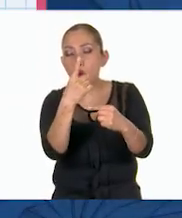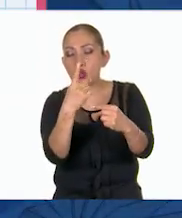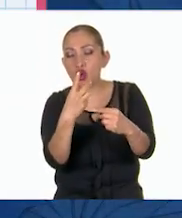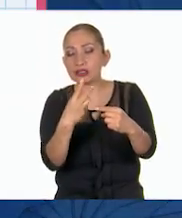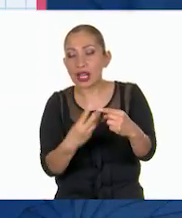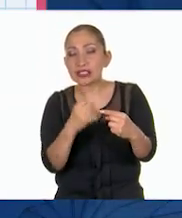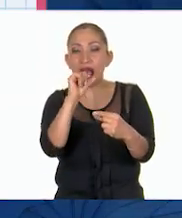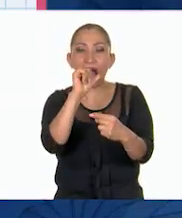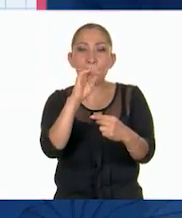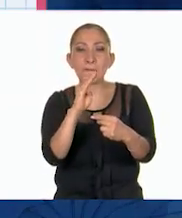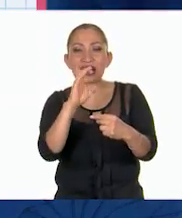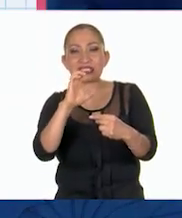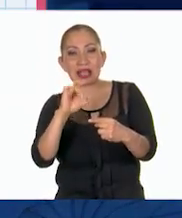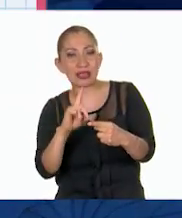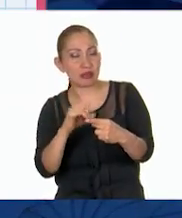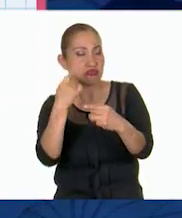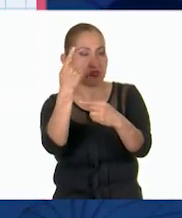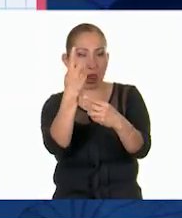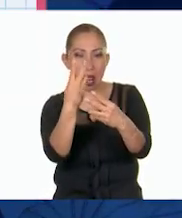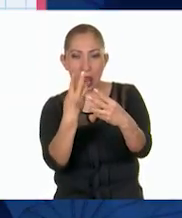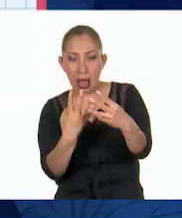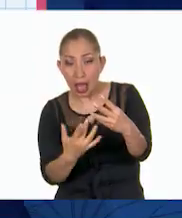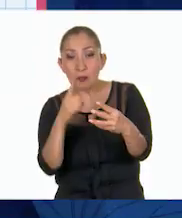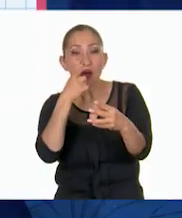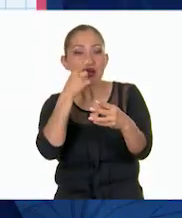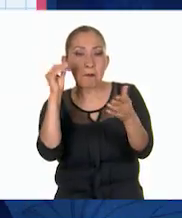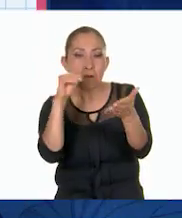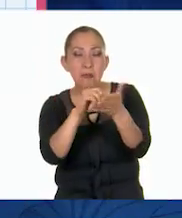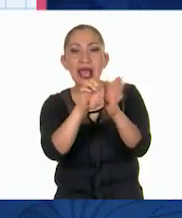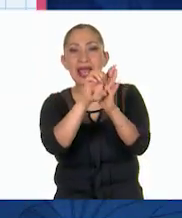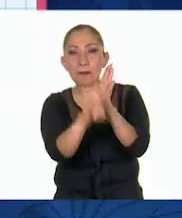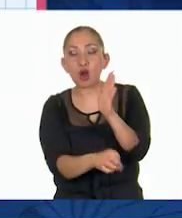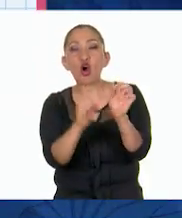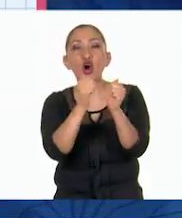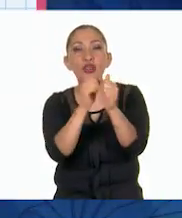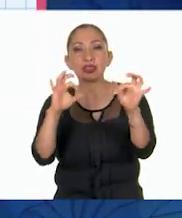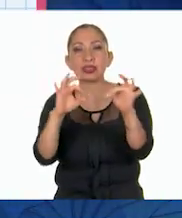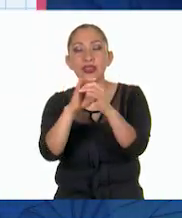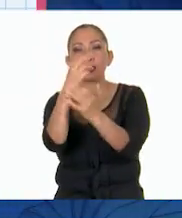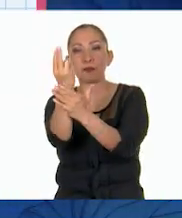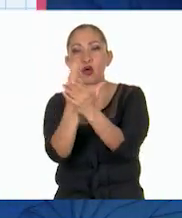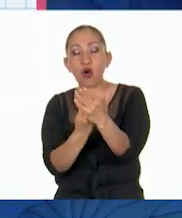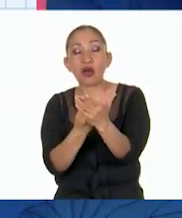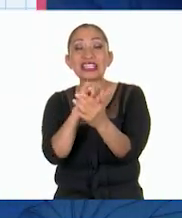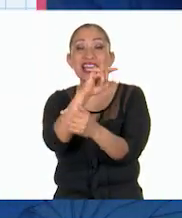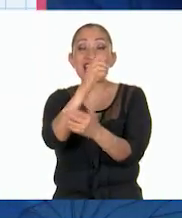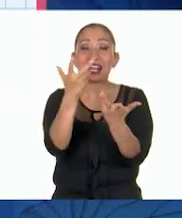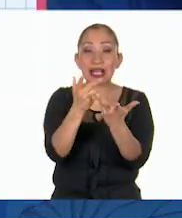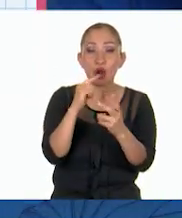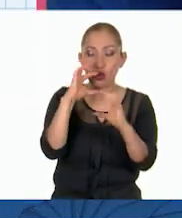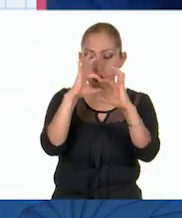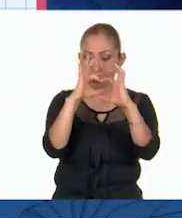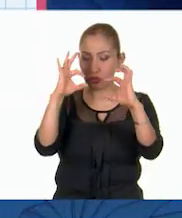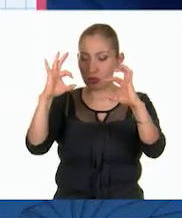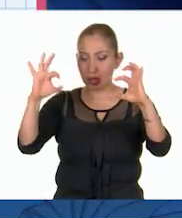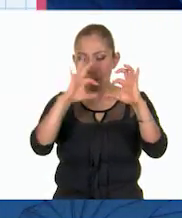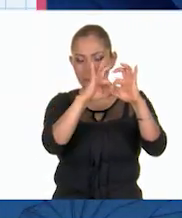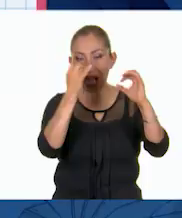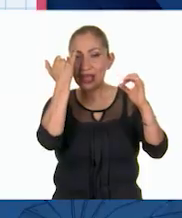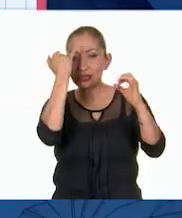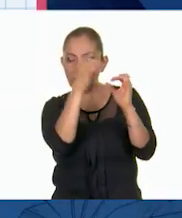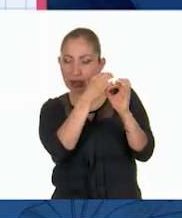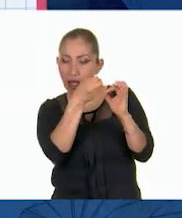decir, paso a paso, dando ejemplos con ilustraciones y después hacer un diagrama para dar una